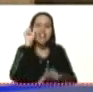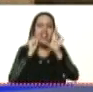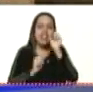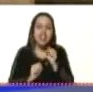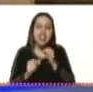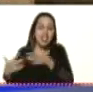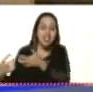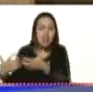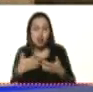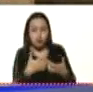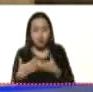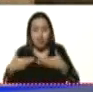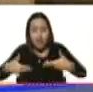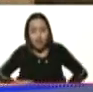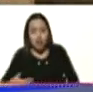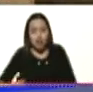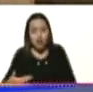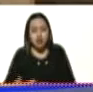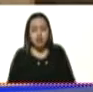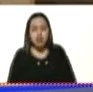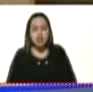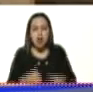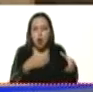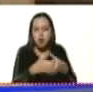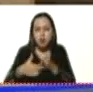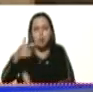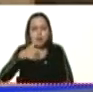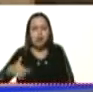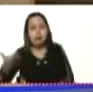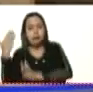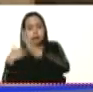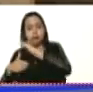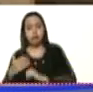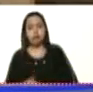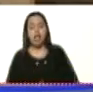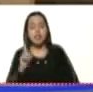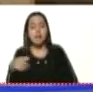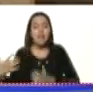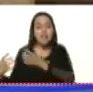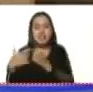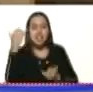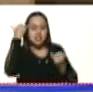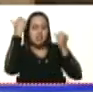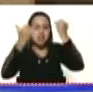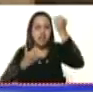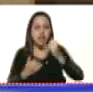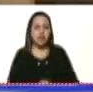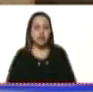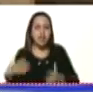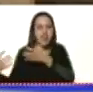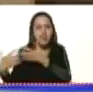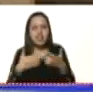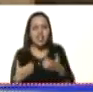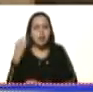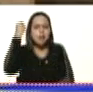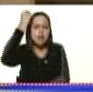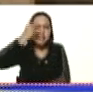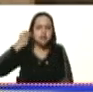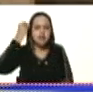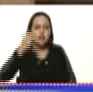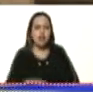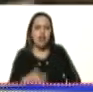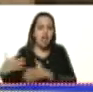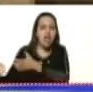varias generaciones anteriores, sin entender la batalla de ideas, la batalla ideológica,